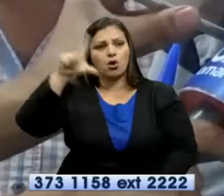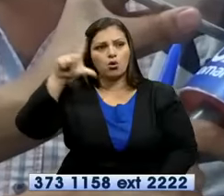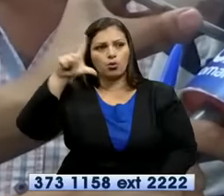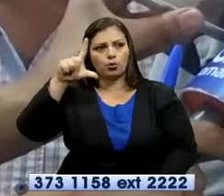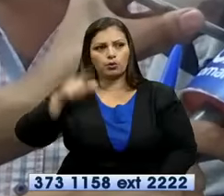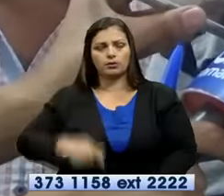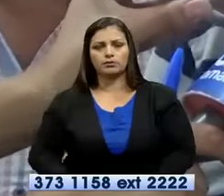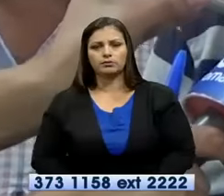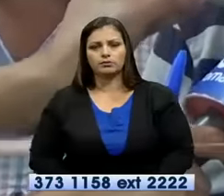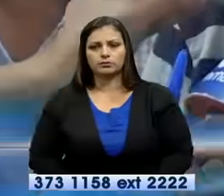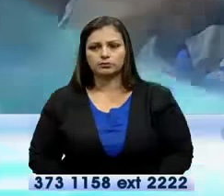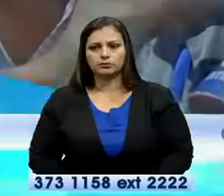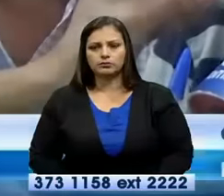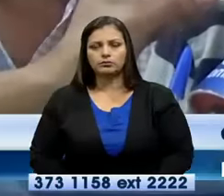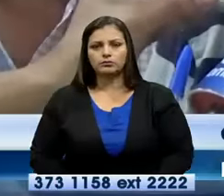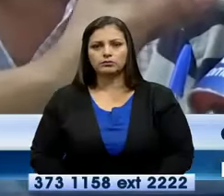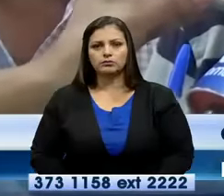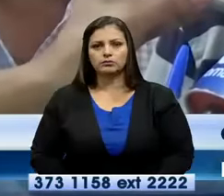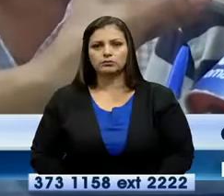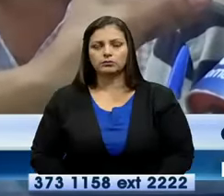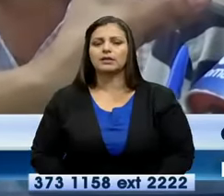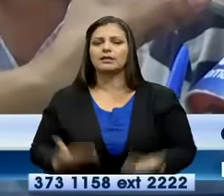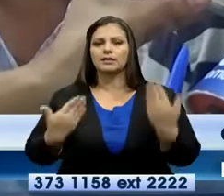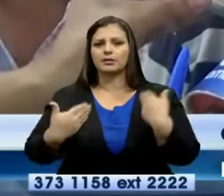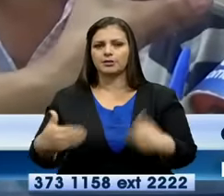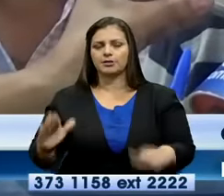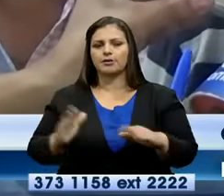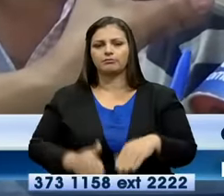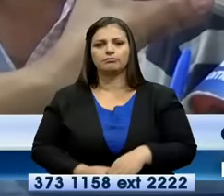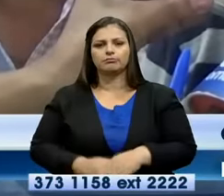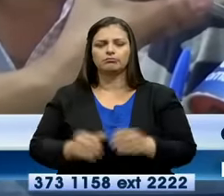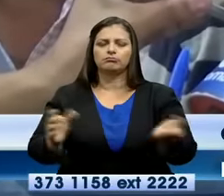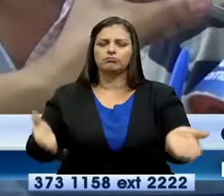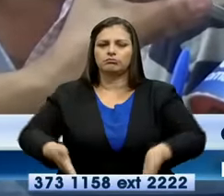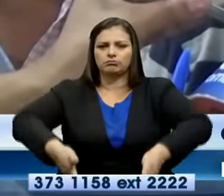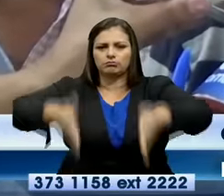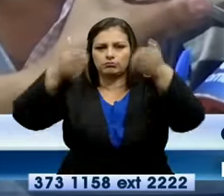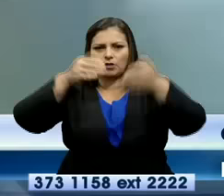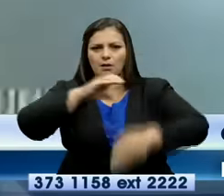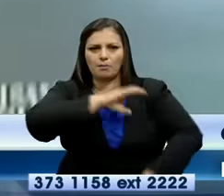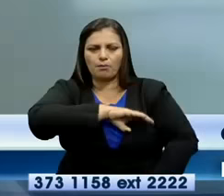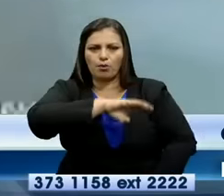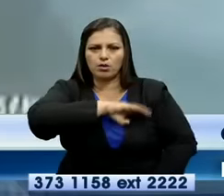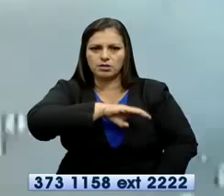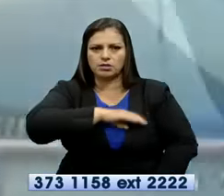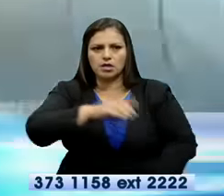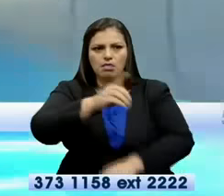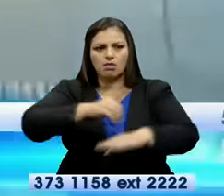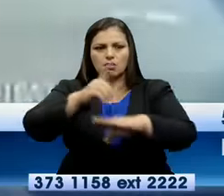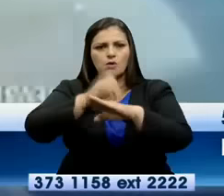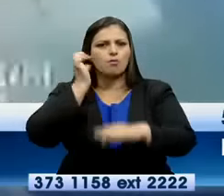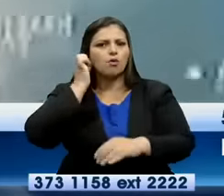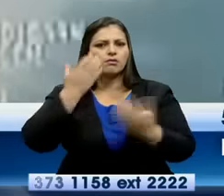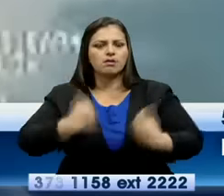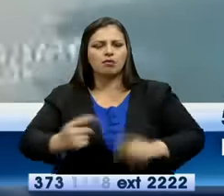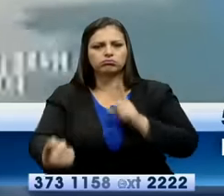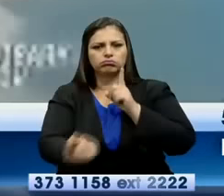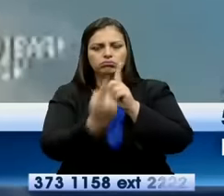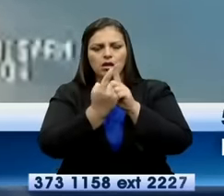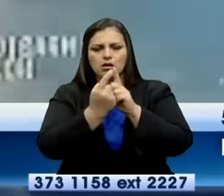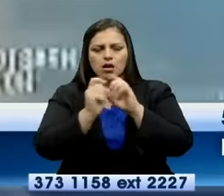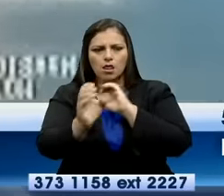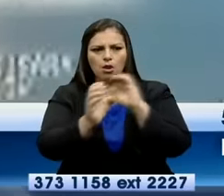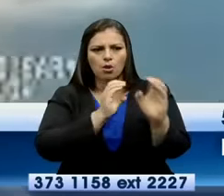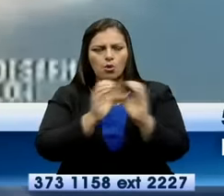con la directora de los centros de investigación forense de Fiscalía, para que tengamos todo el personal médico para